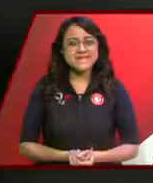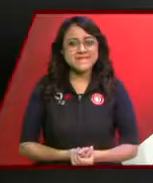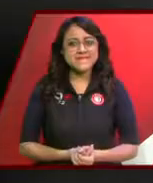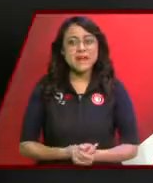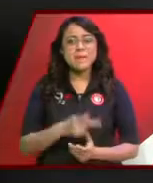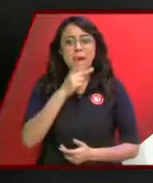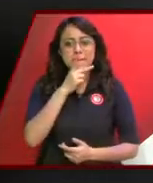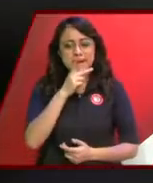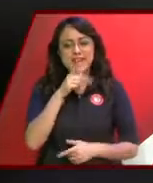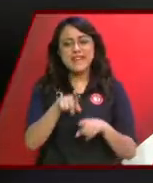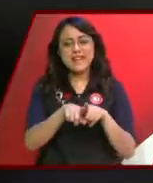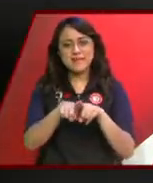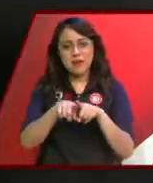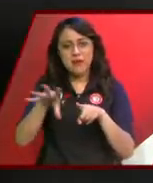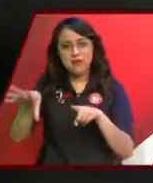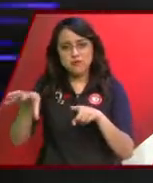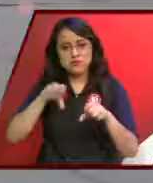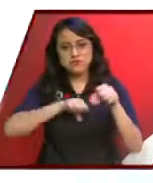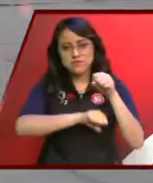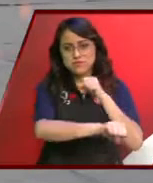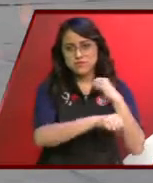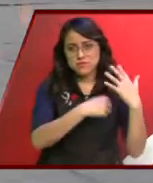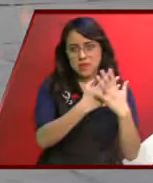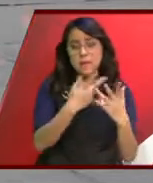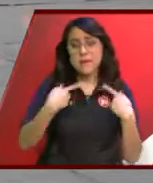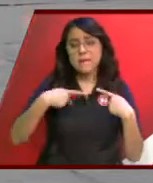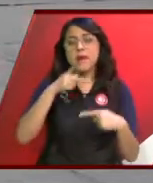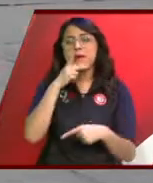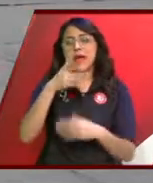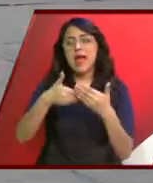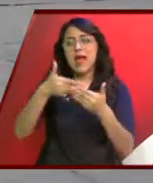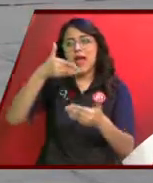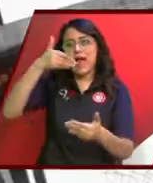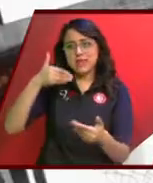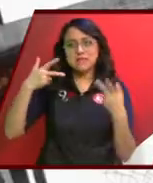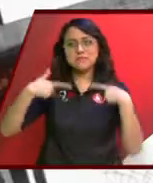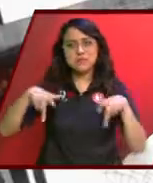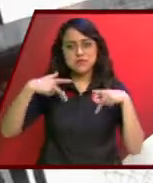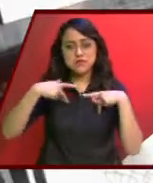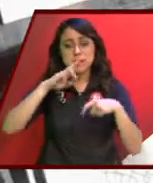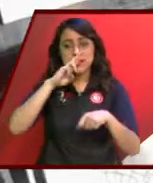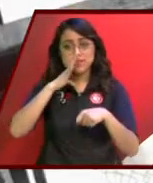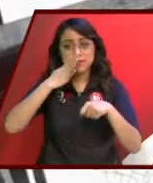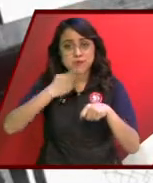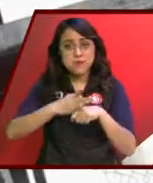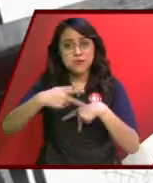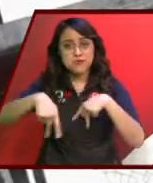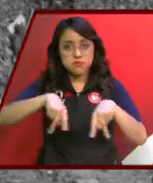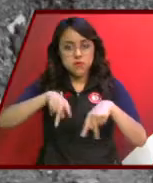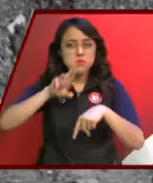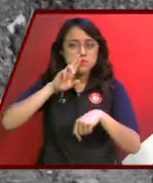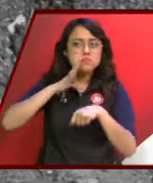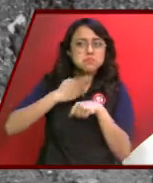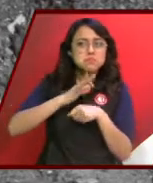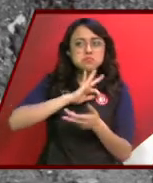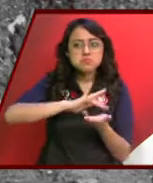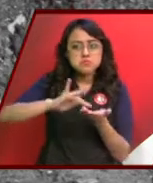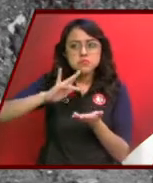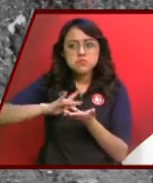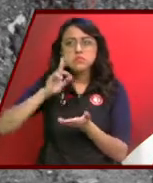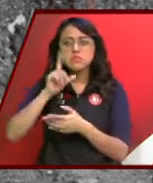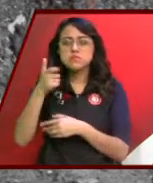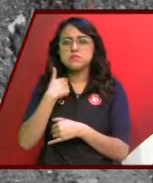Mi papá era encargado de unos campos de fútbol. Llegaron unas personas como porra a apoyar a un equipo de fútbol. Entonces, a lo que